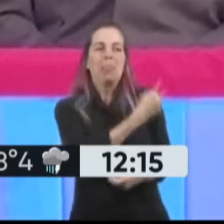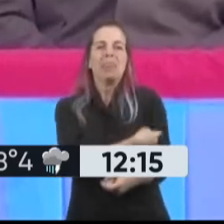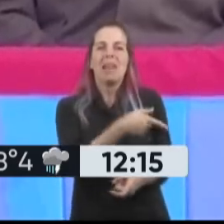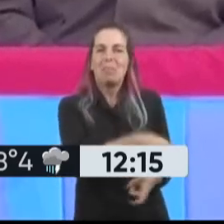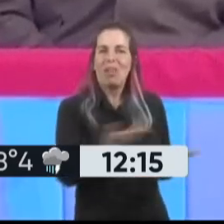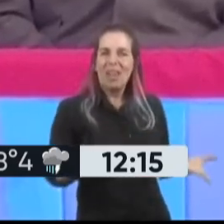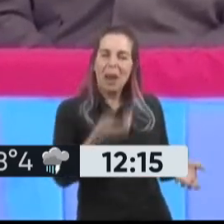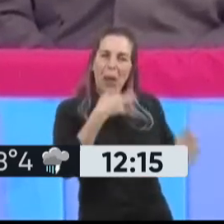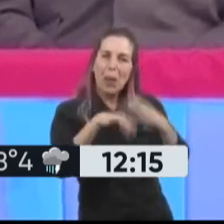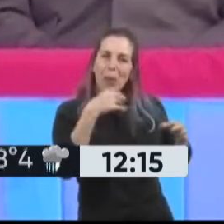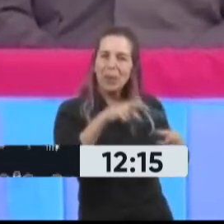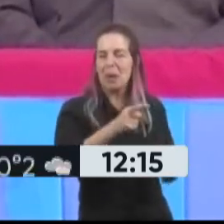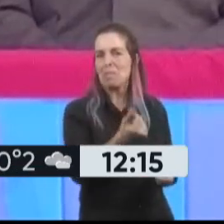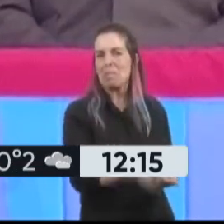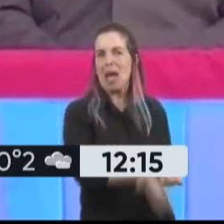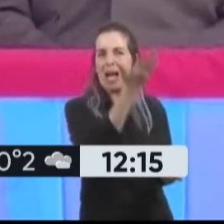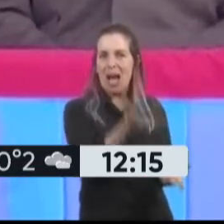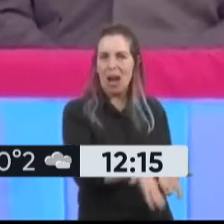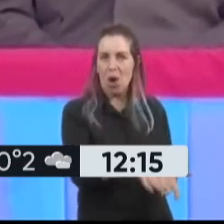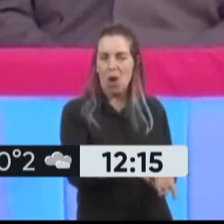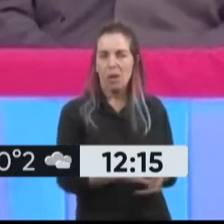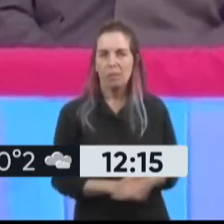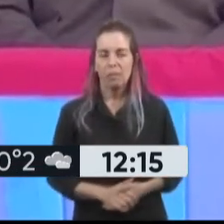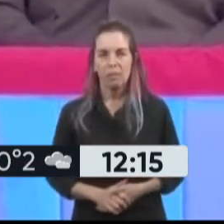a un mayor precio.